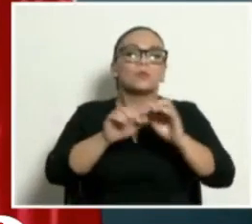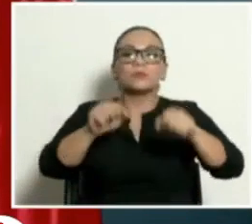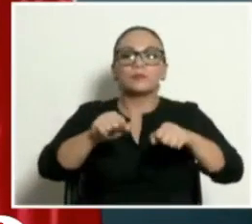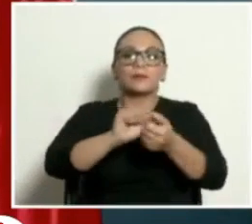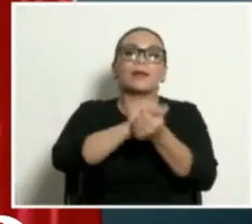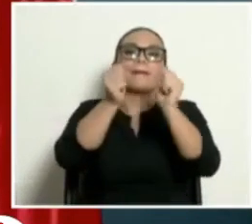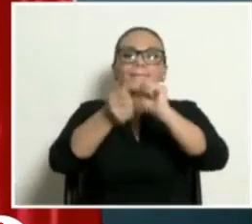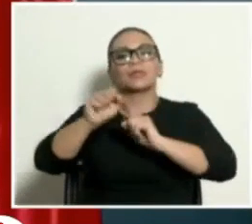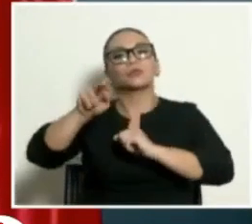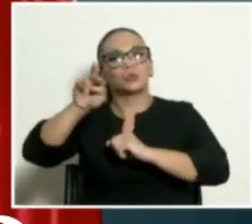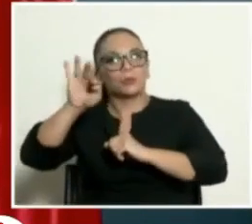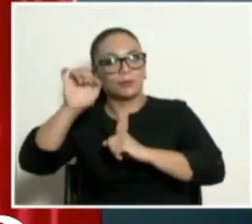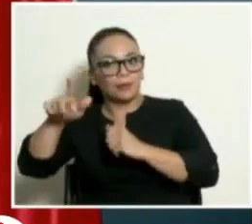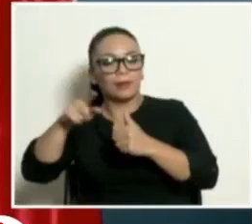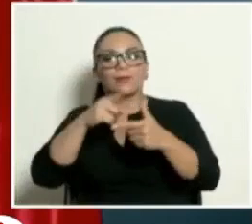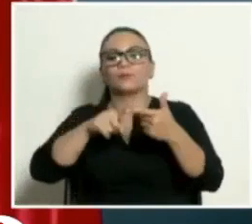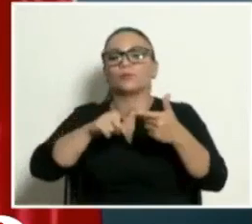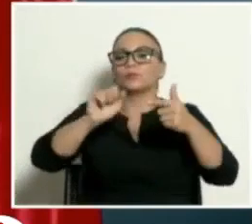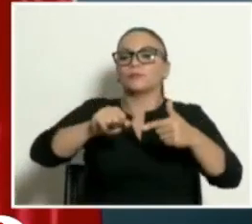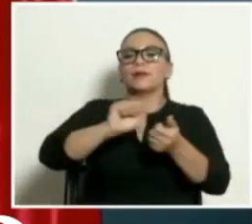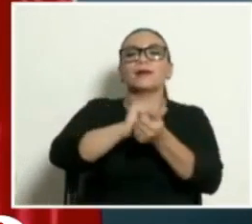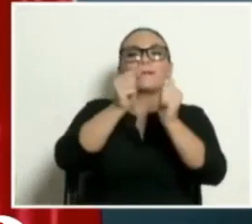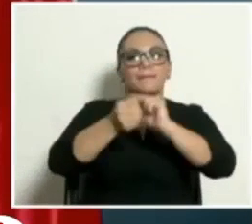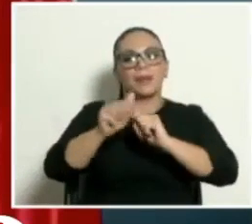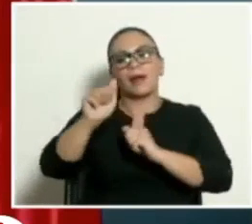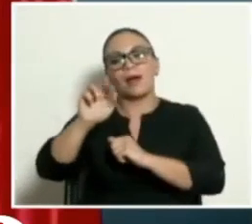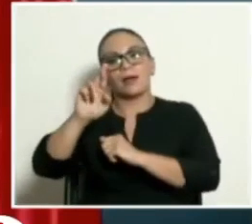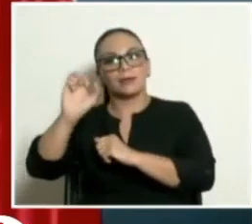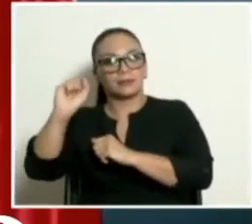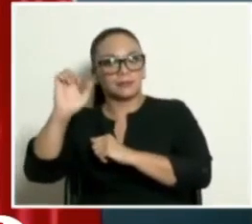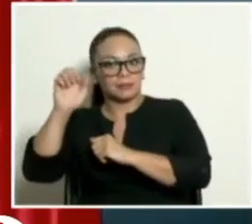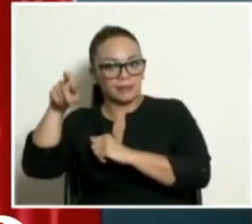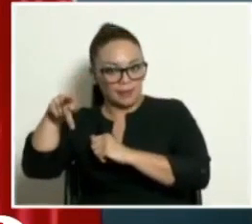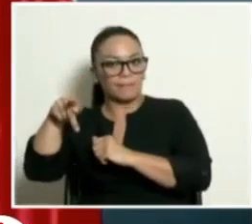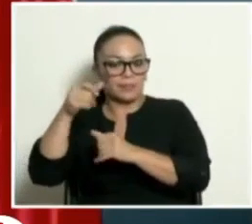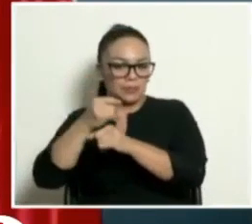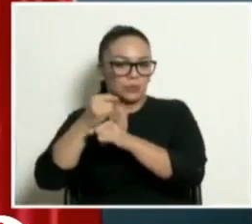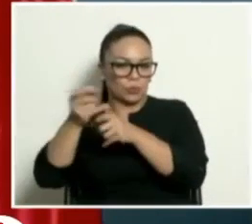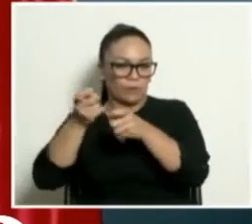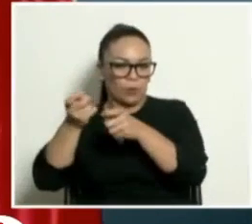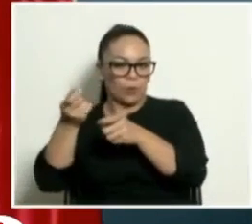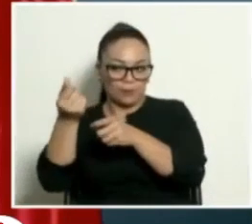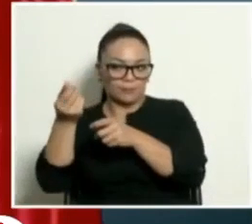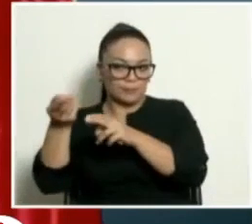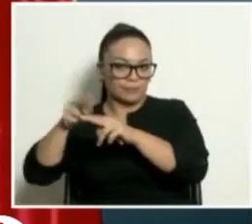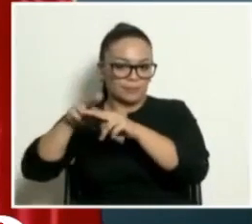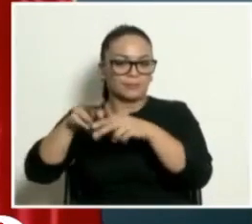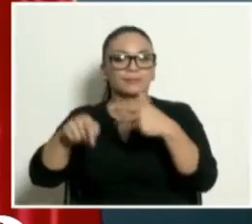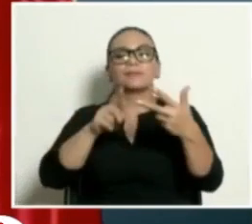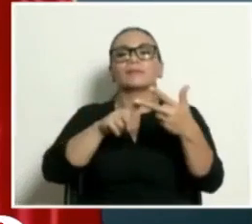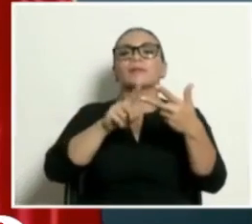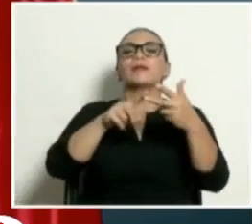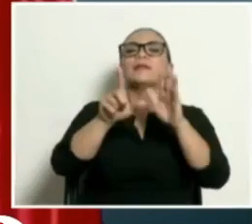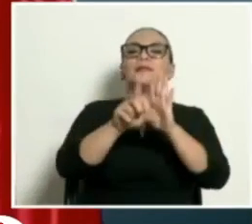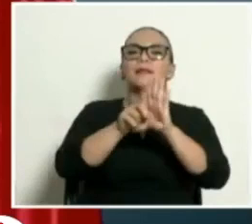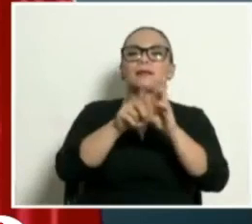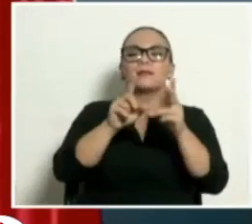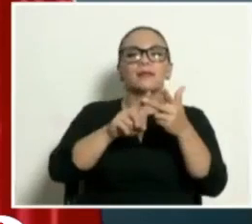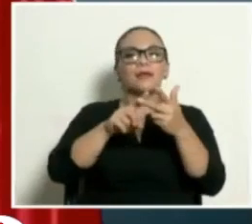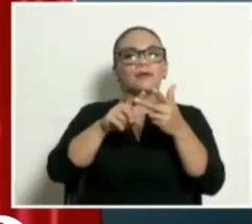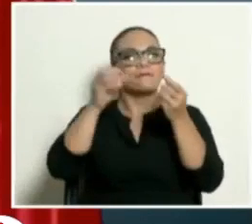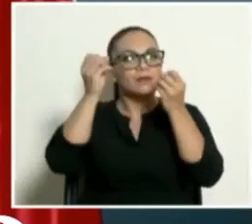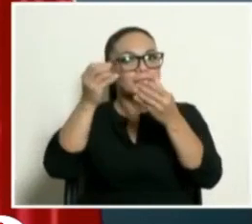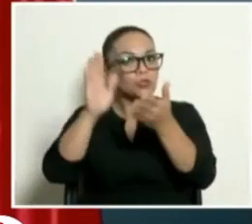SUTEL, la posibilidad de reformar la ARECEP, la misma ley que ya sometimos de rendición